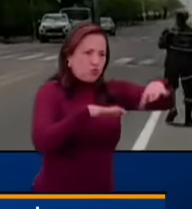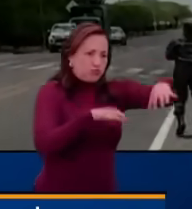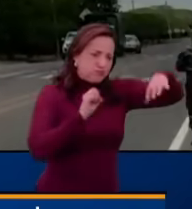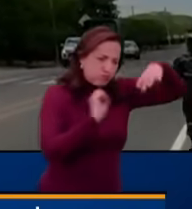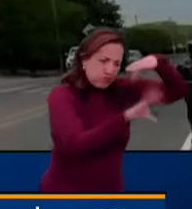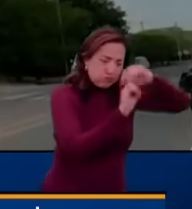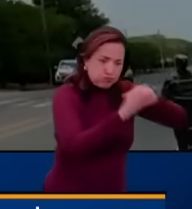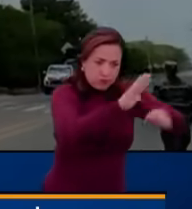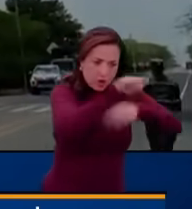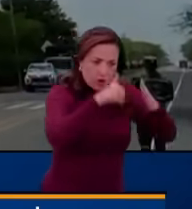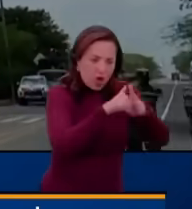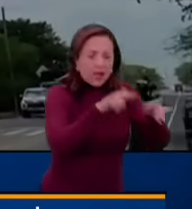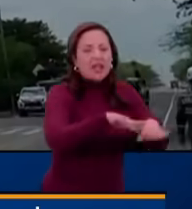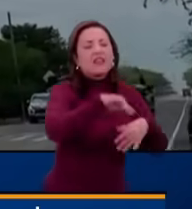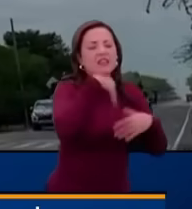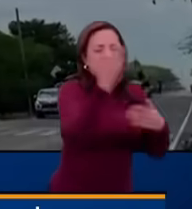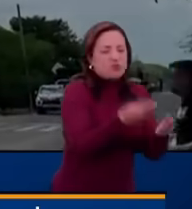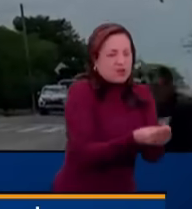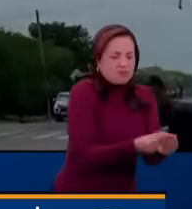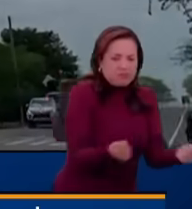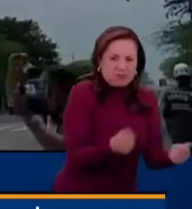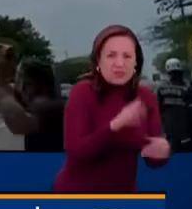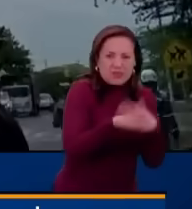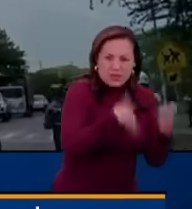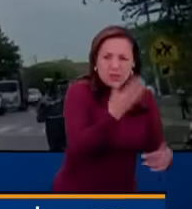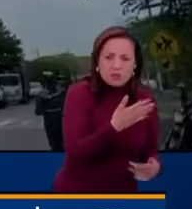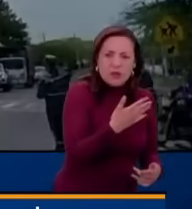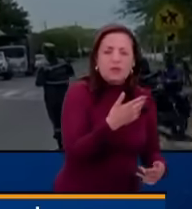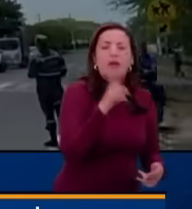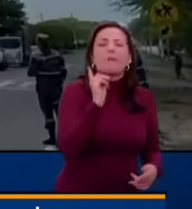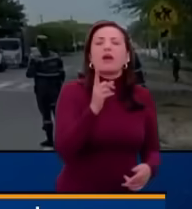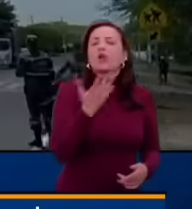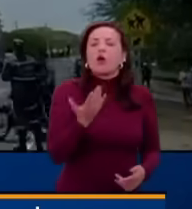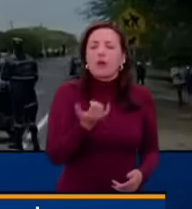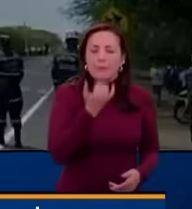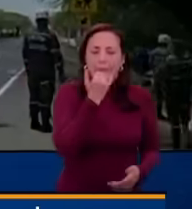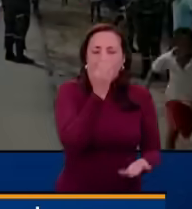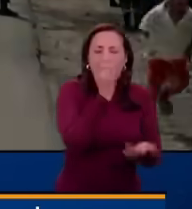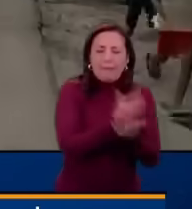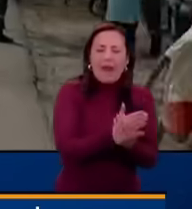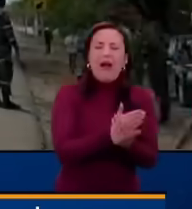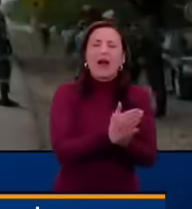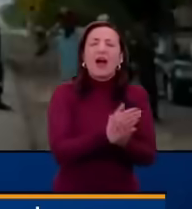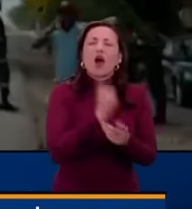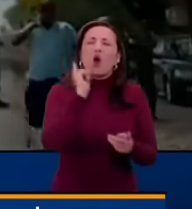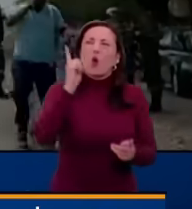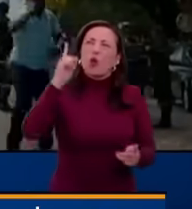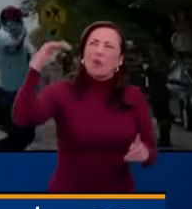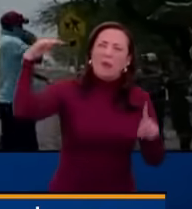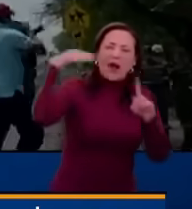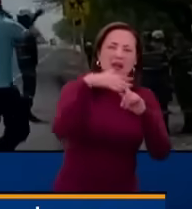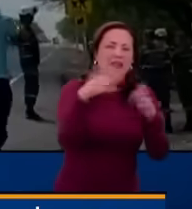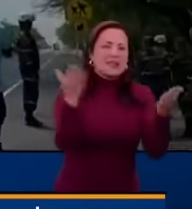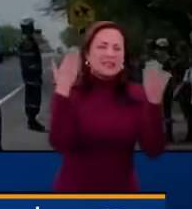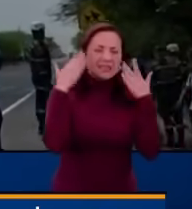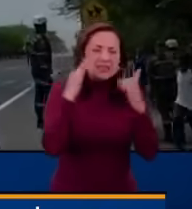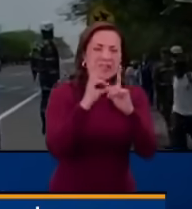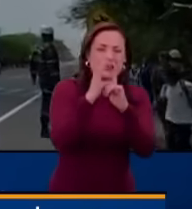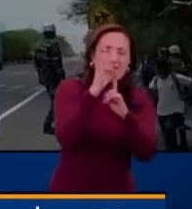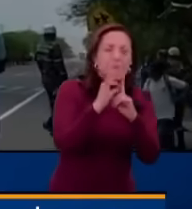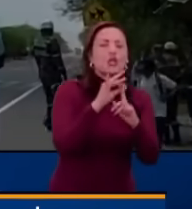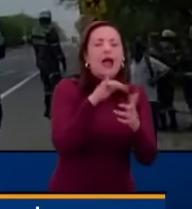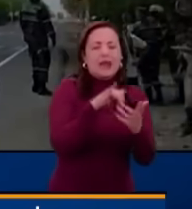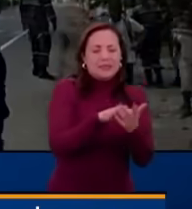posiblemente después ser destruido la situación que se presenta es por la altas condiciones del clima del tiempo y la temperatura lo que hace